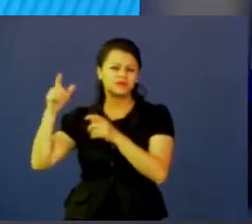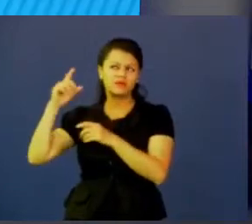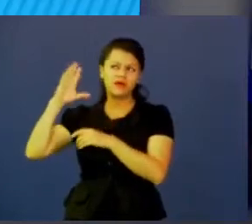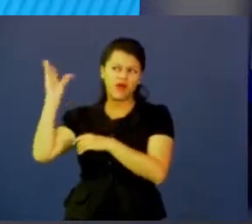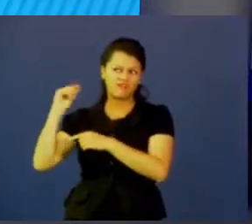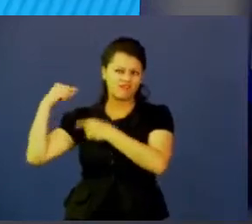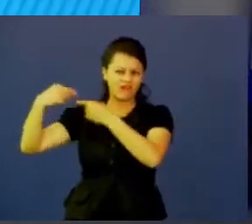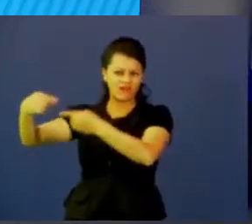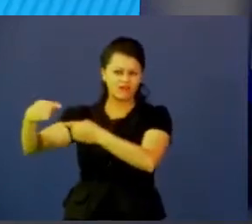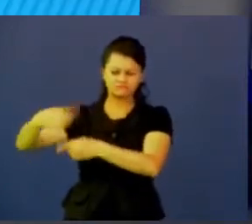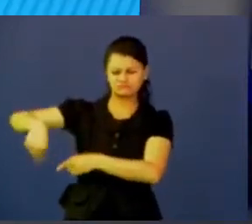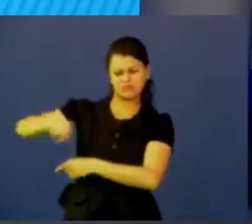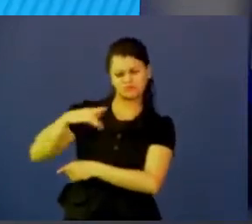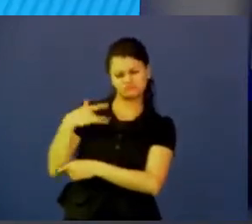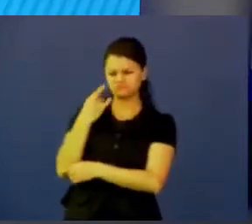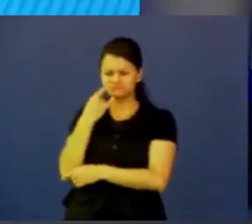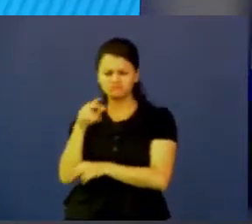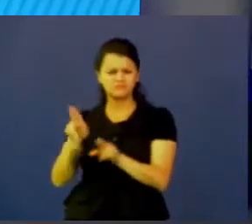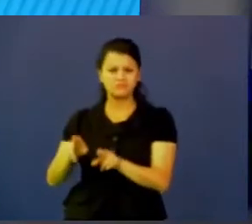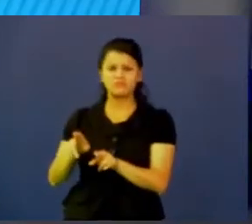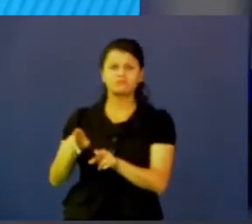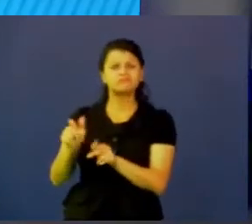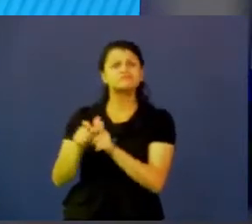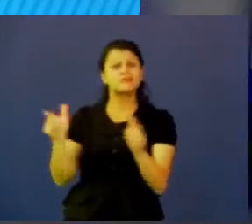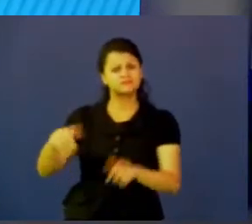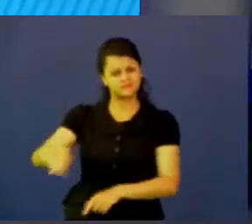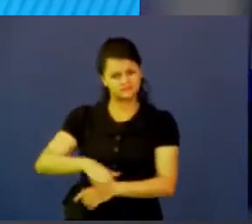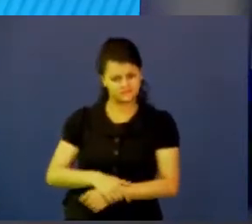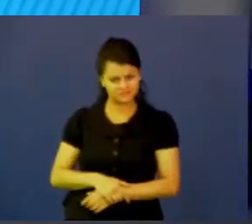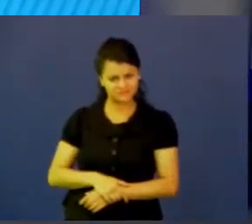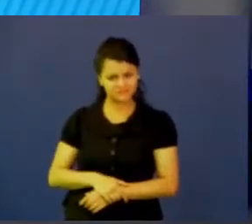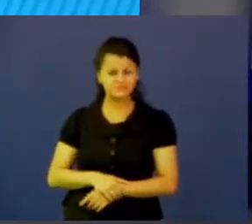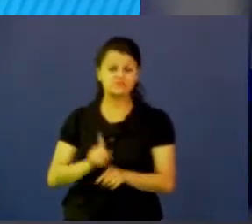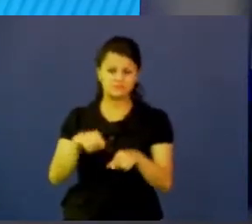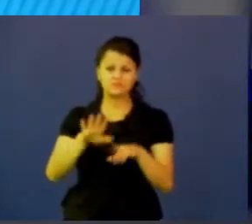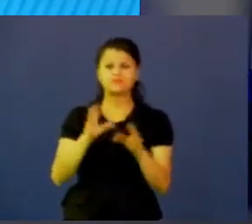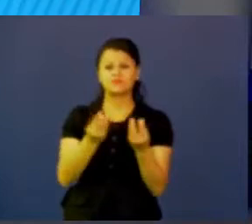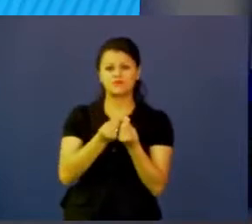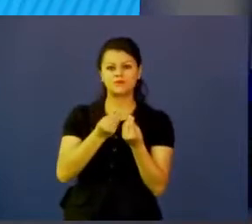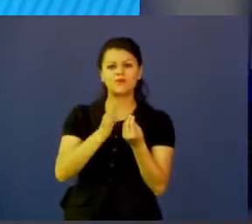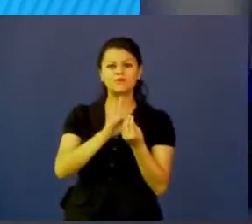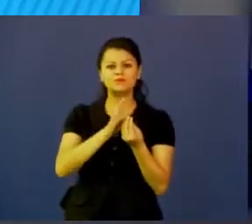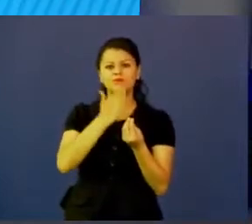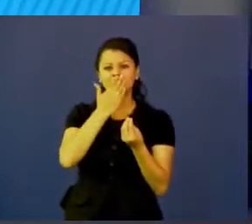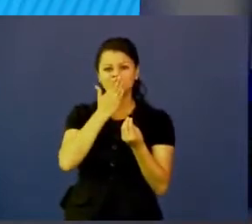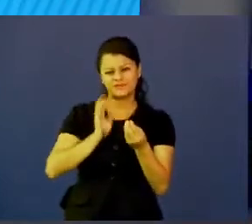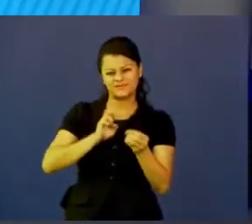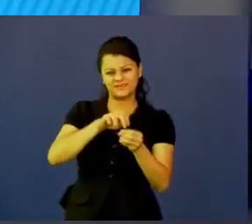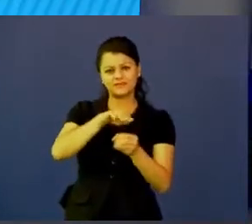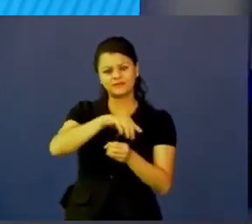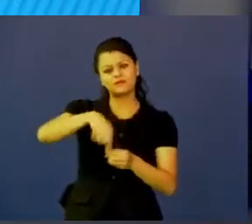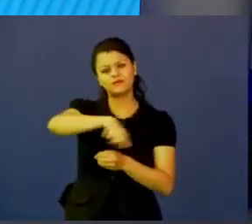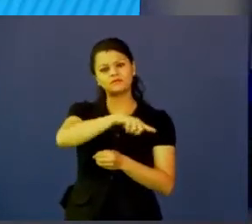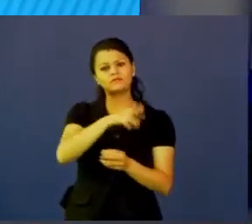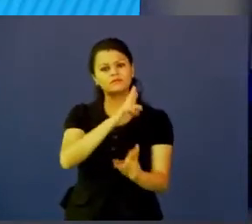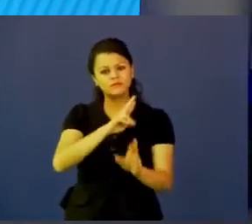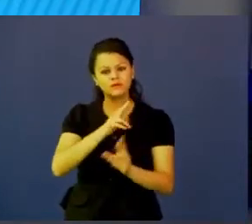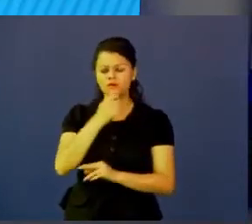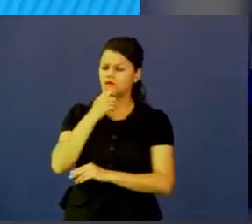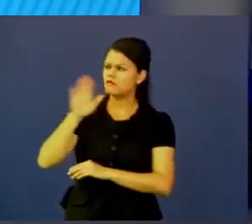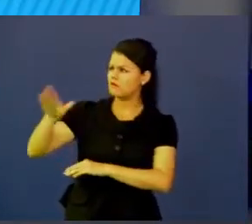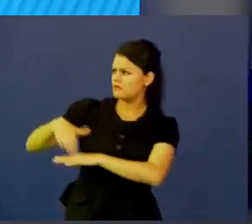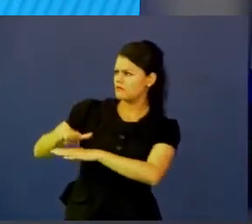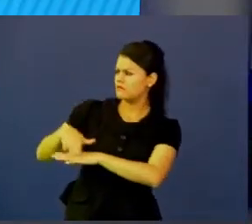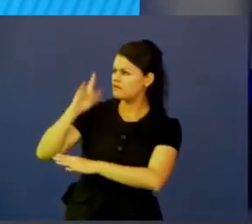de Colombia. También sabemos, por ejemplo, que los grupos indígenas nos dijeron, ¿sabe qué? Yo creo que la tecnología nos ayuda a preservar